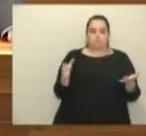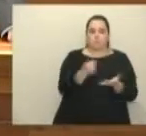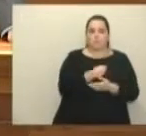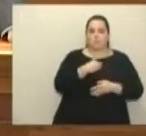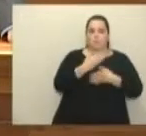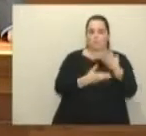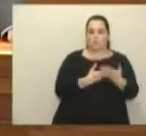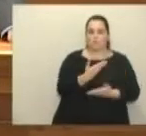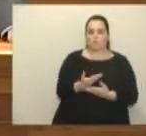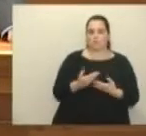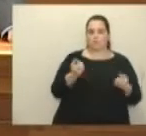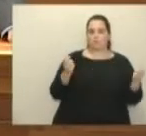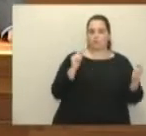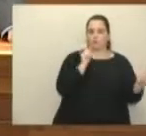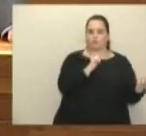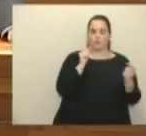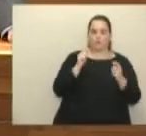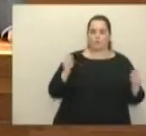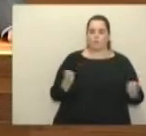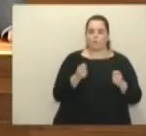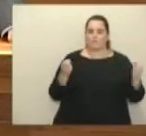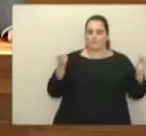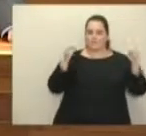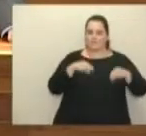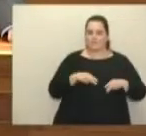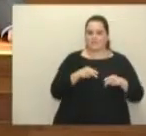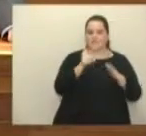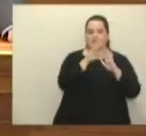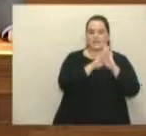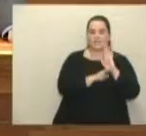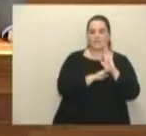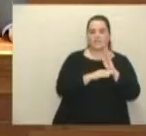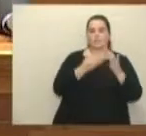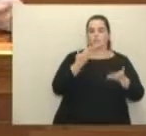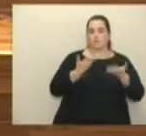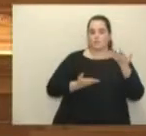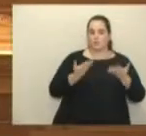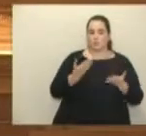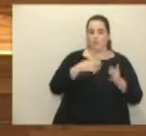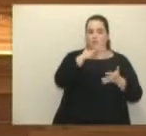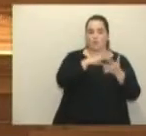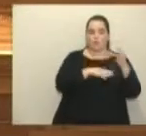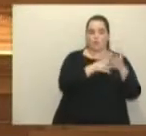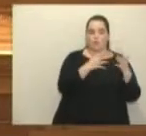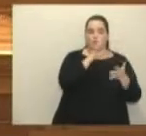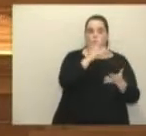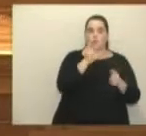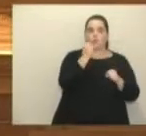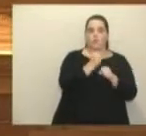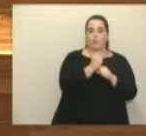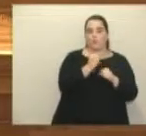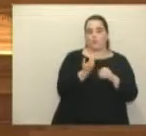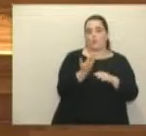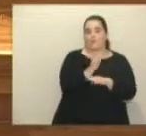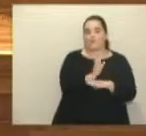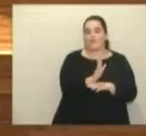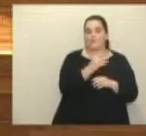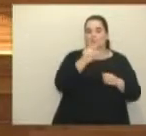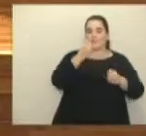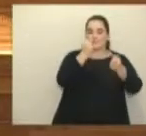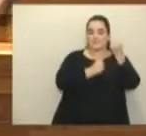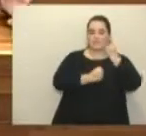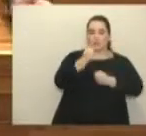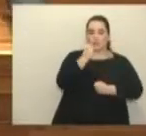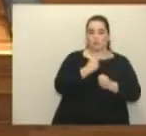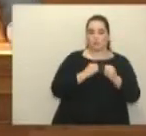procedimientos negociados sin publicidad, los criterios de selección y valoración, el cuadro comparativo de las ofertas económicas, la puntuación obtenida, el resumen de la